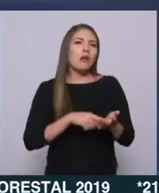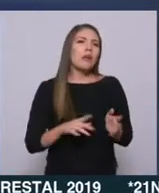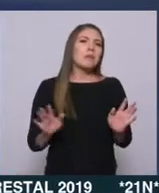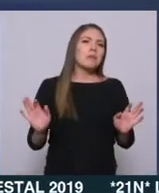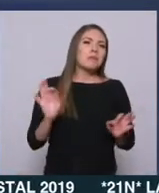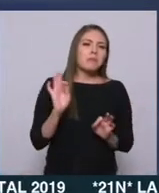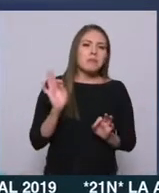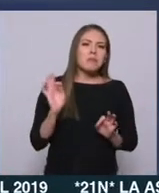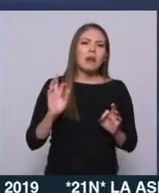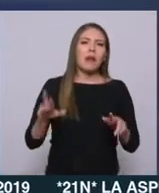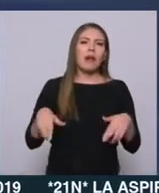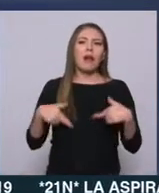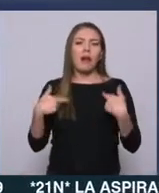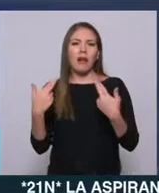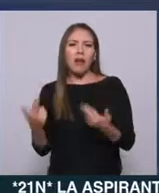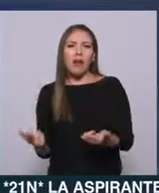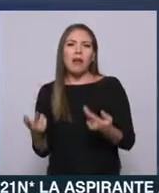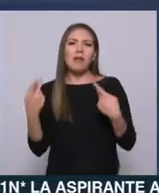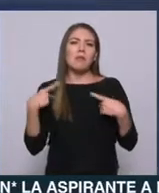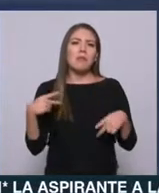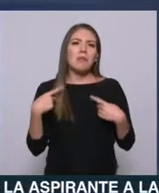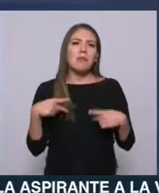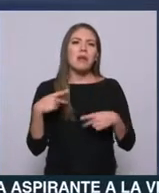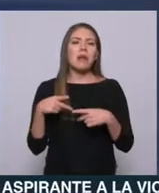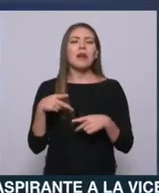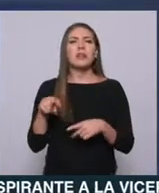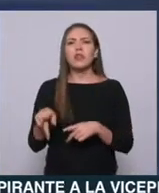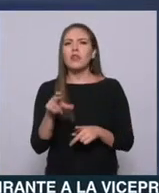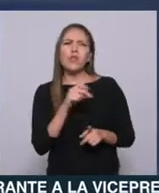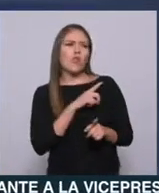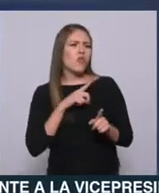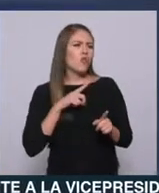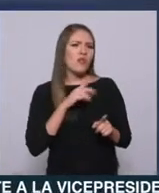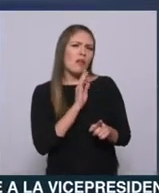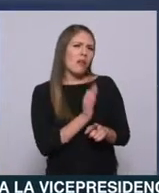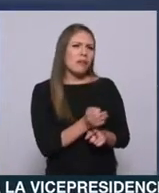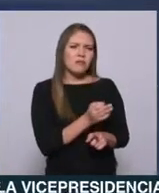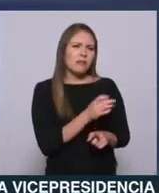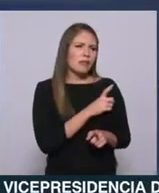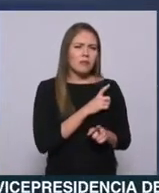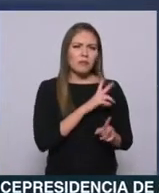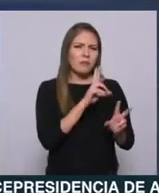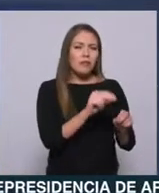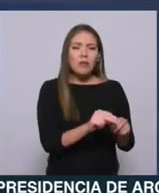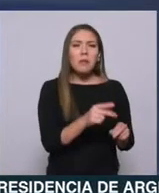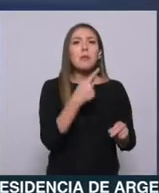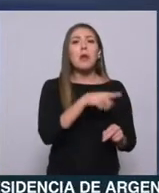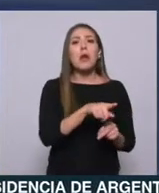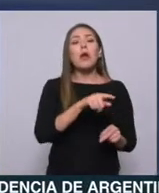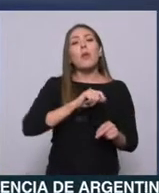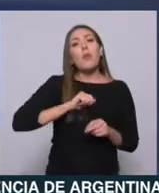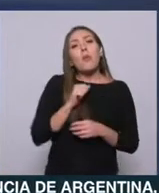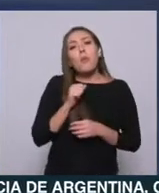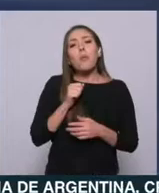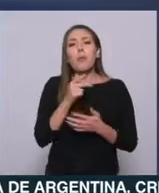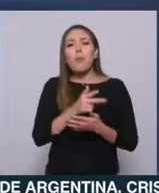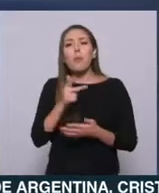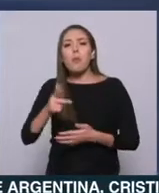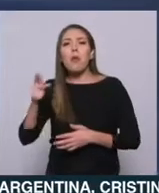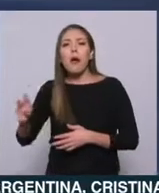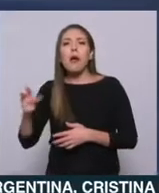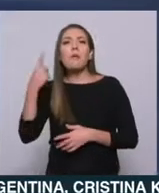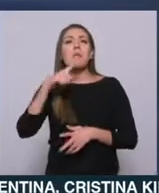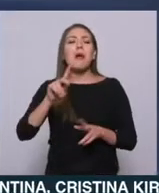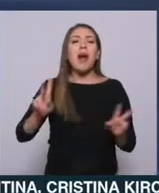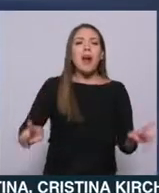dar, que no deberían de aceptar en estricto sentido, pero que ahí los tienen y los guardan en lugar de devolverlos o de venderlos